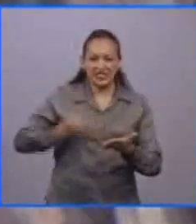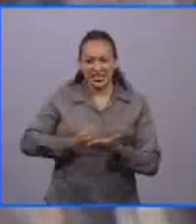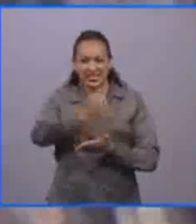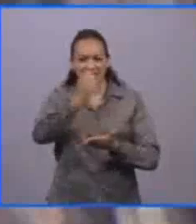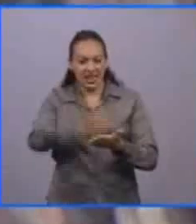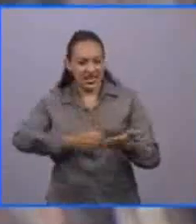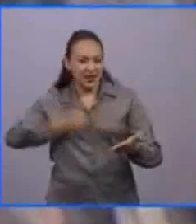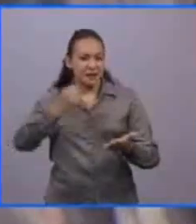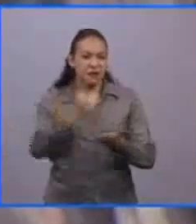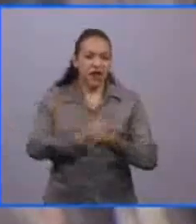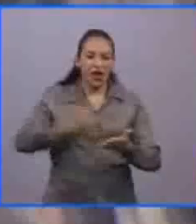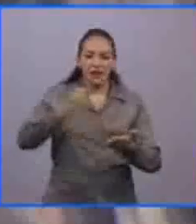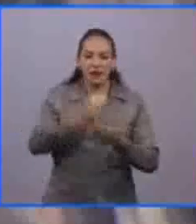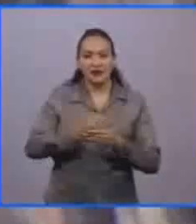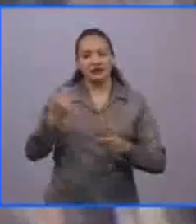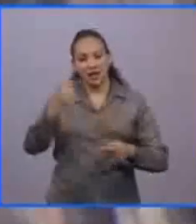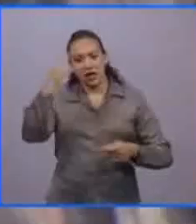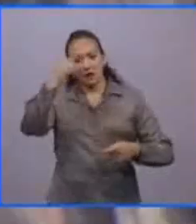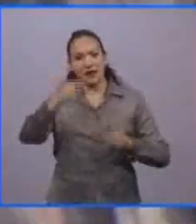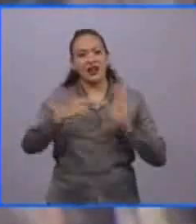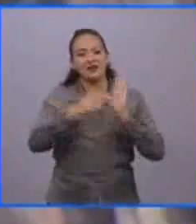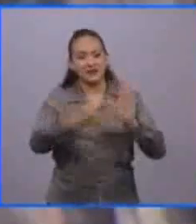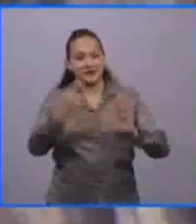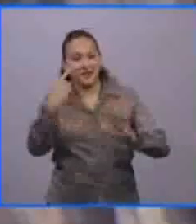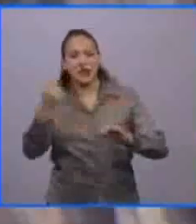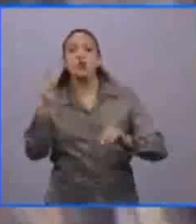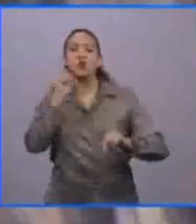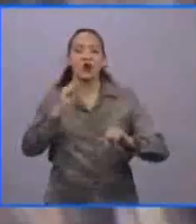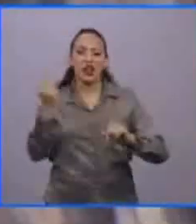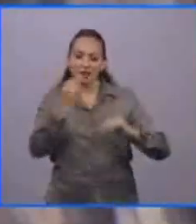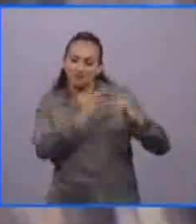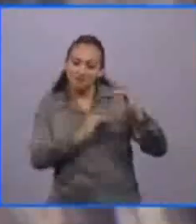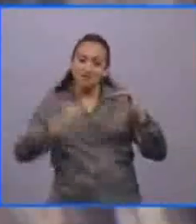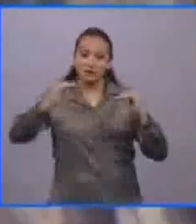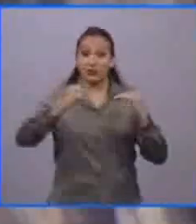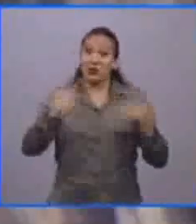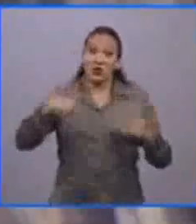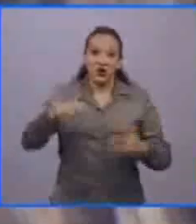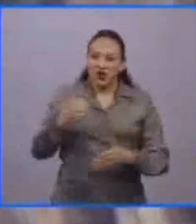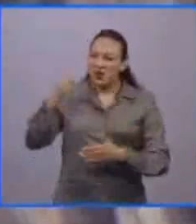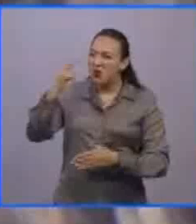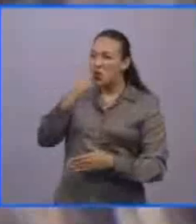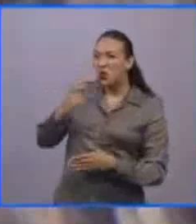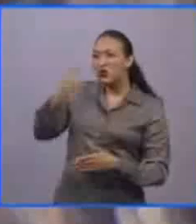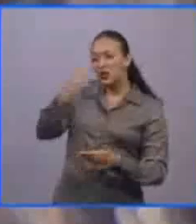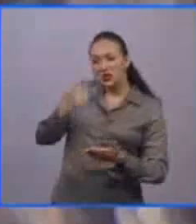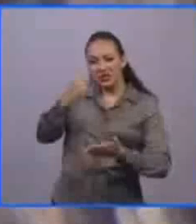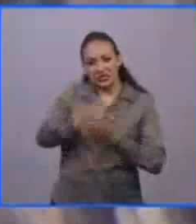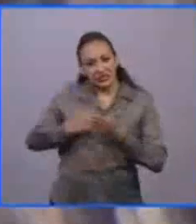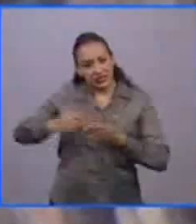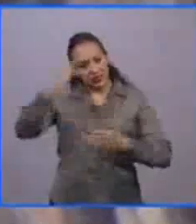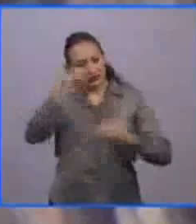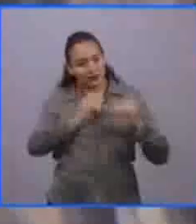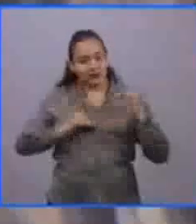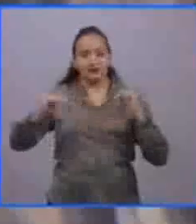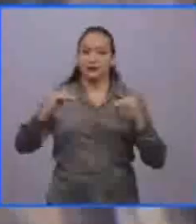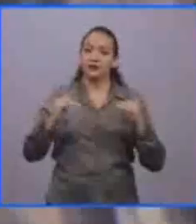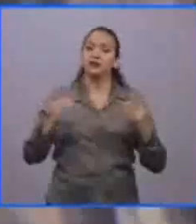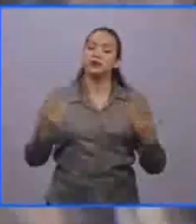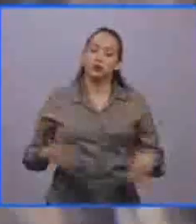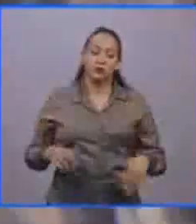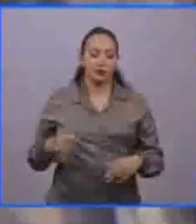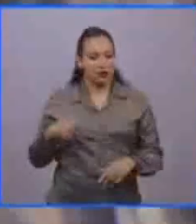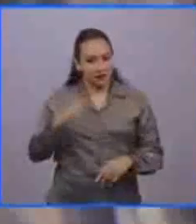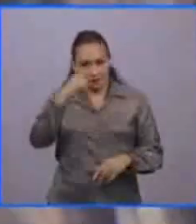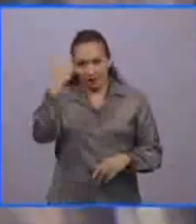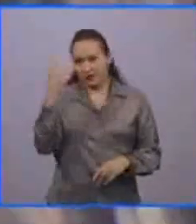sentencias y de modificaciones legales, resultado de los procesos y donde se han encontrado diversas circunstancias que han incidido